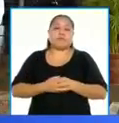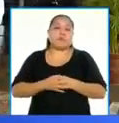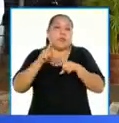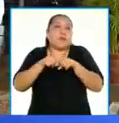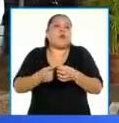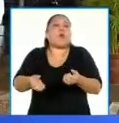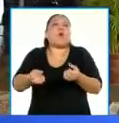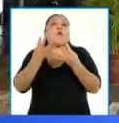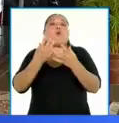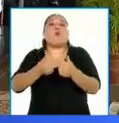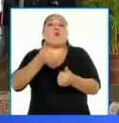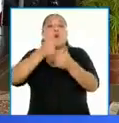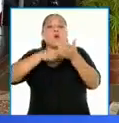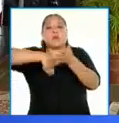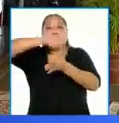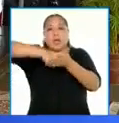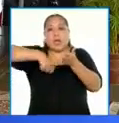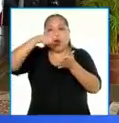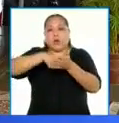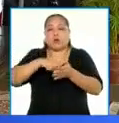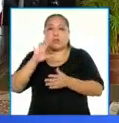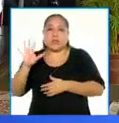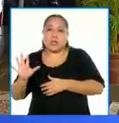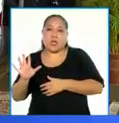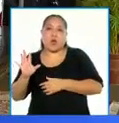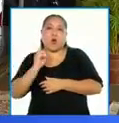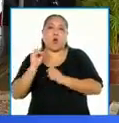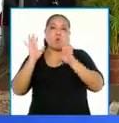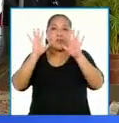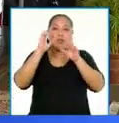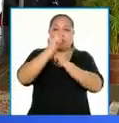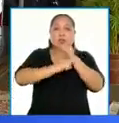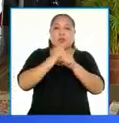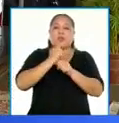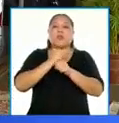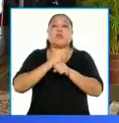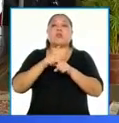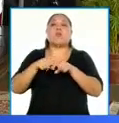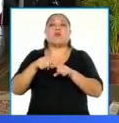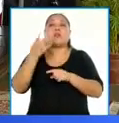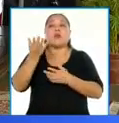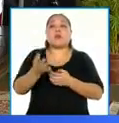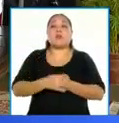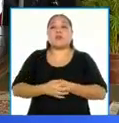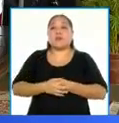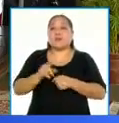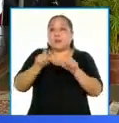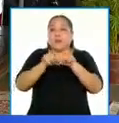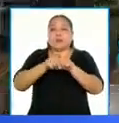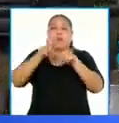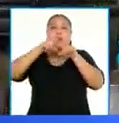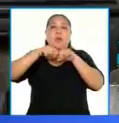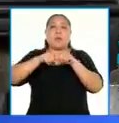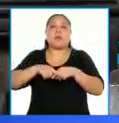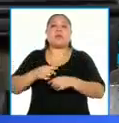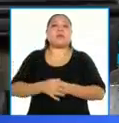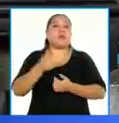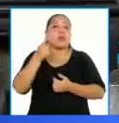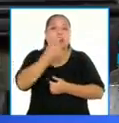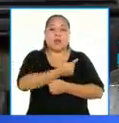Dependiendo del tipo de contrato, ¿no? Pueden ser entre 5 o 10 años, dependiendo del tipo de contrato, pueden darse, pero también dependiendo de